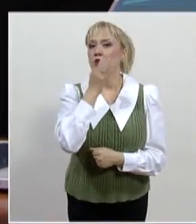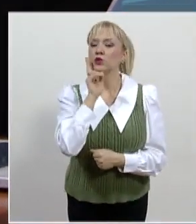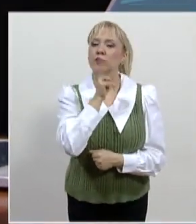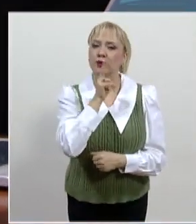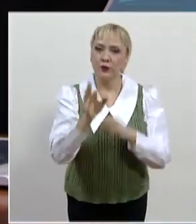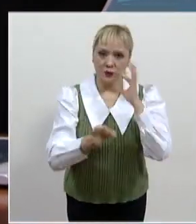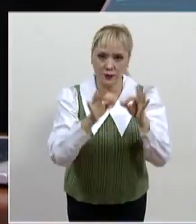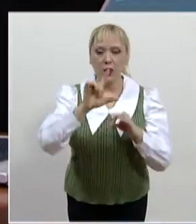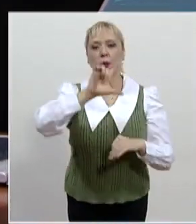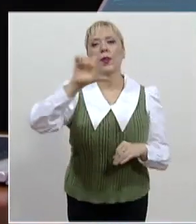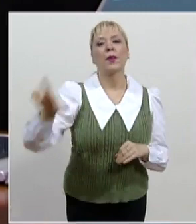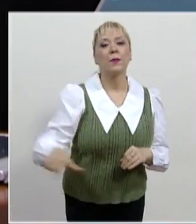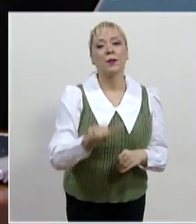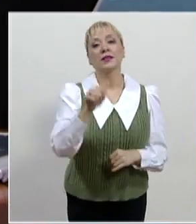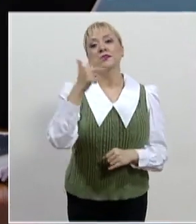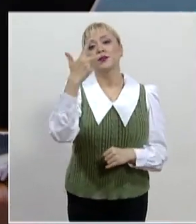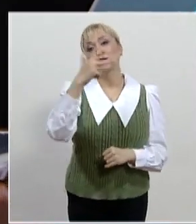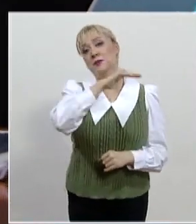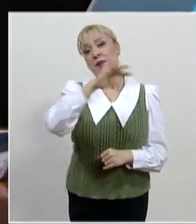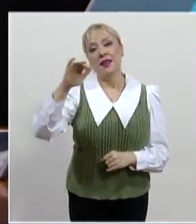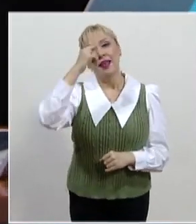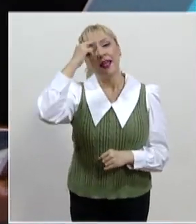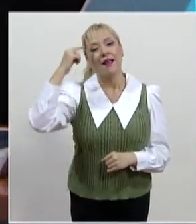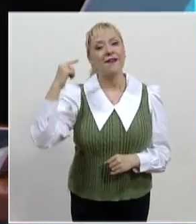nuestro avance informativo y a las